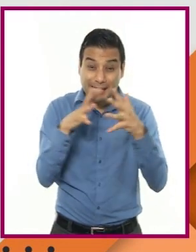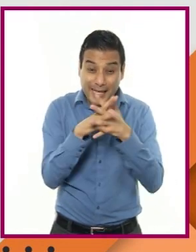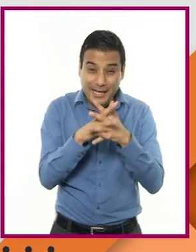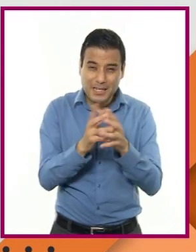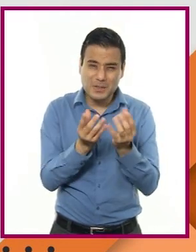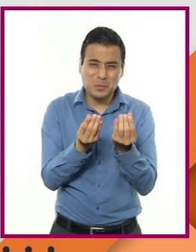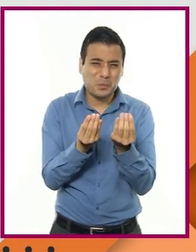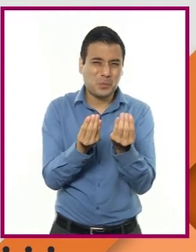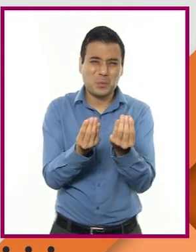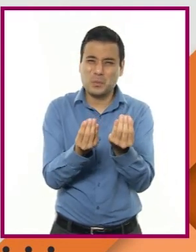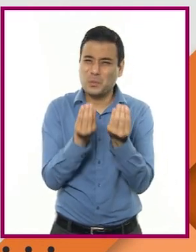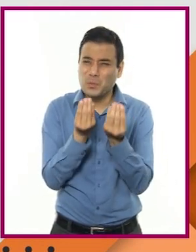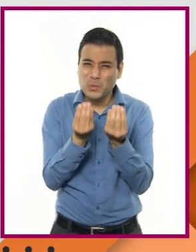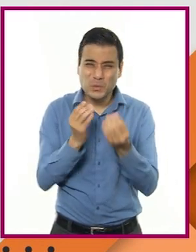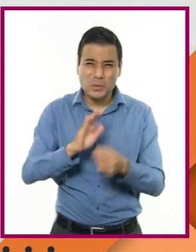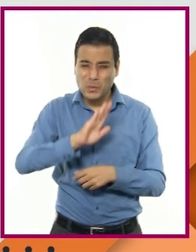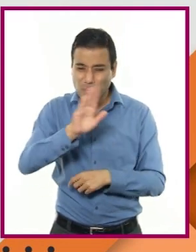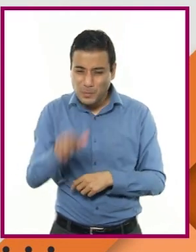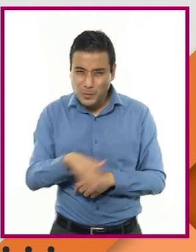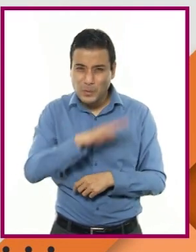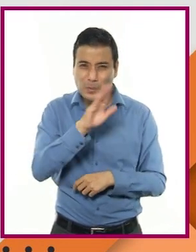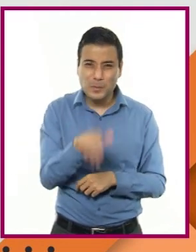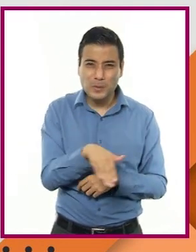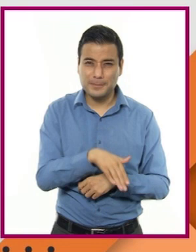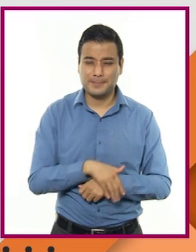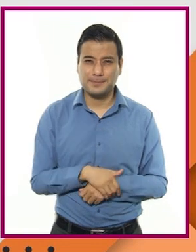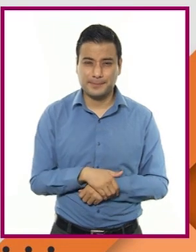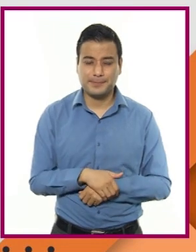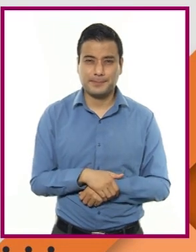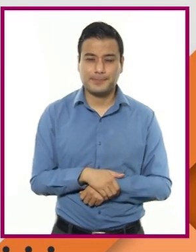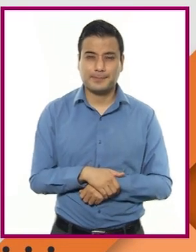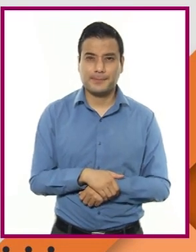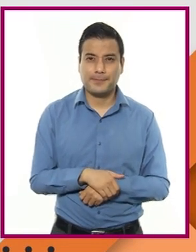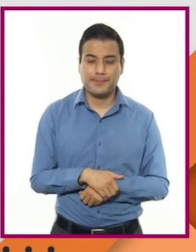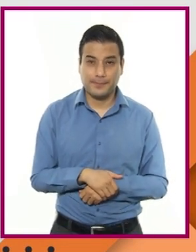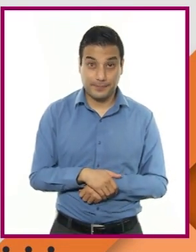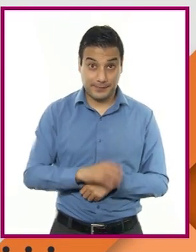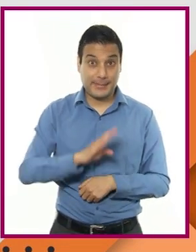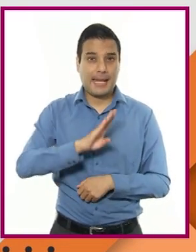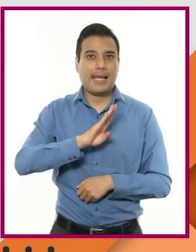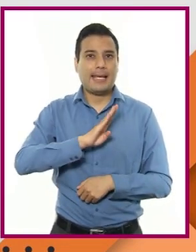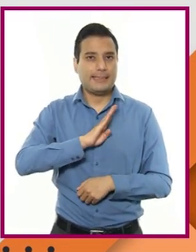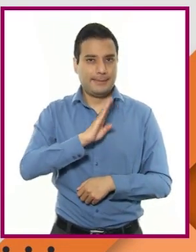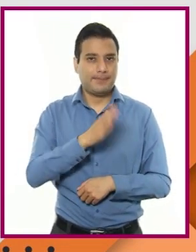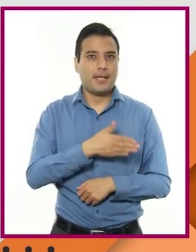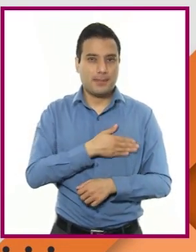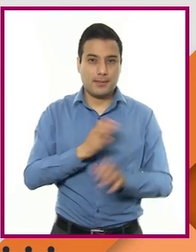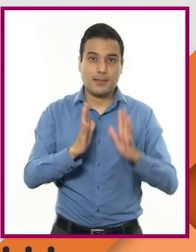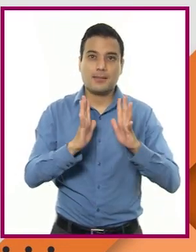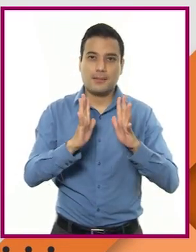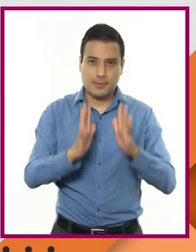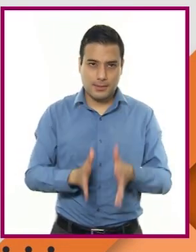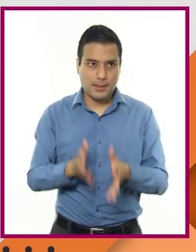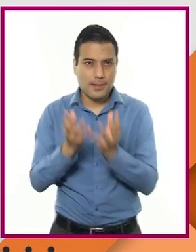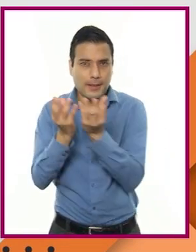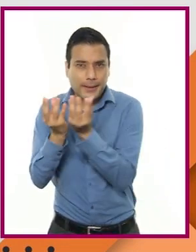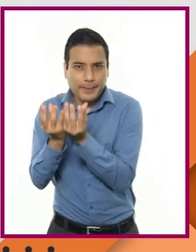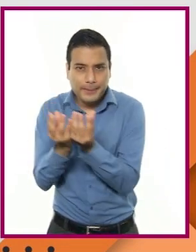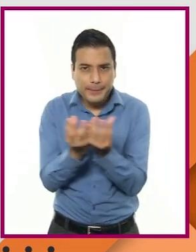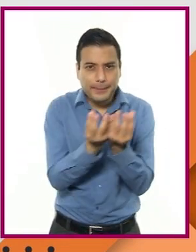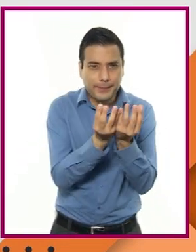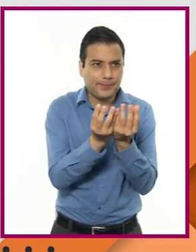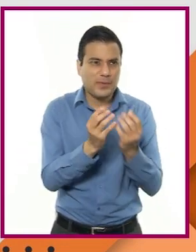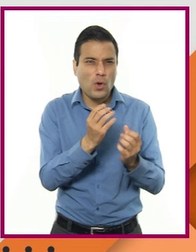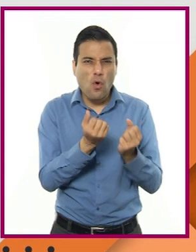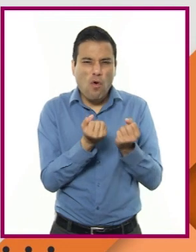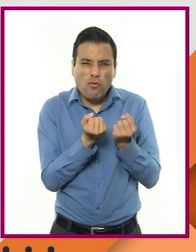graves pérdidas en ambas partes. Los españoles lograron avanzar al Palenque, prendiendo